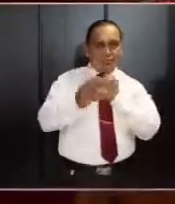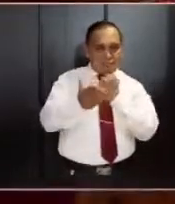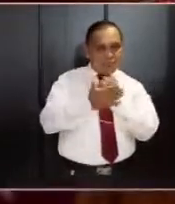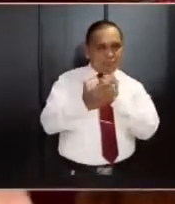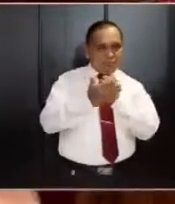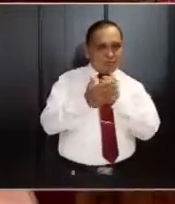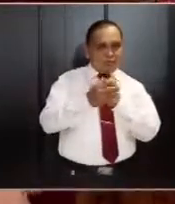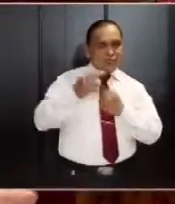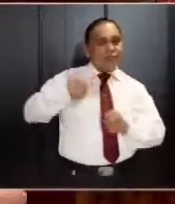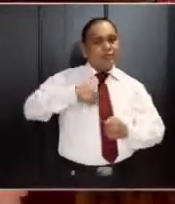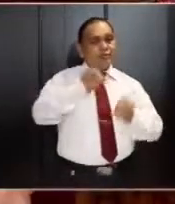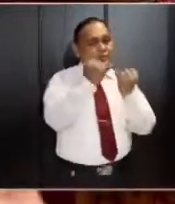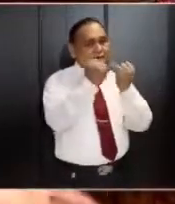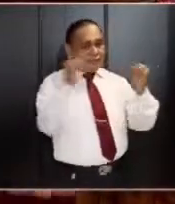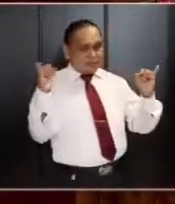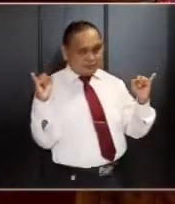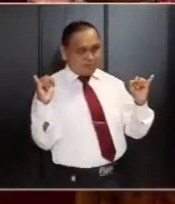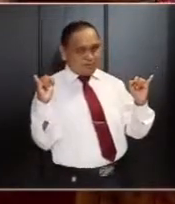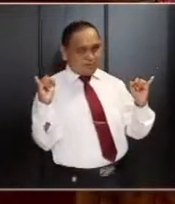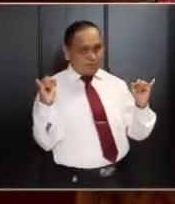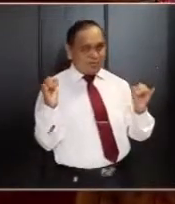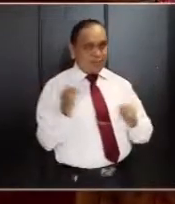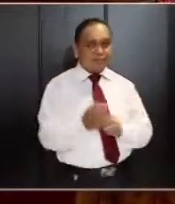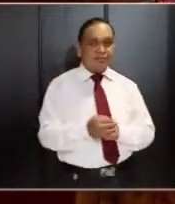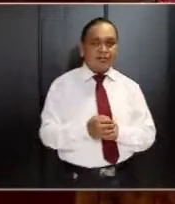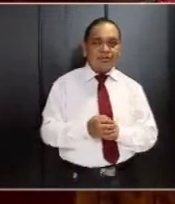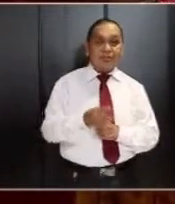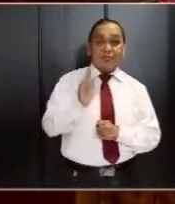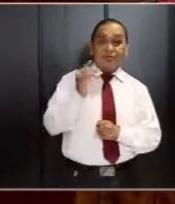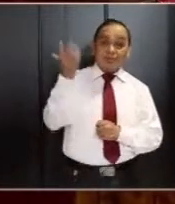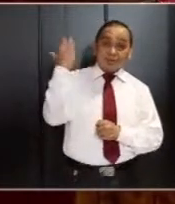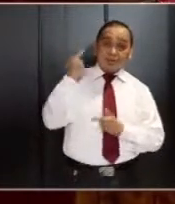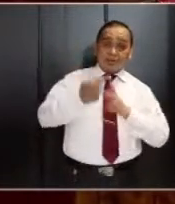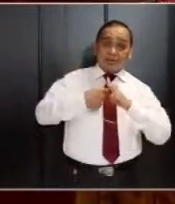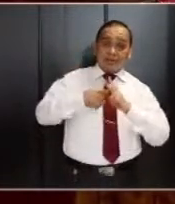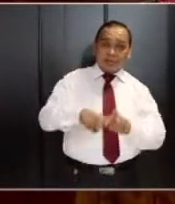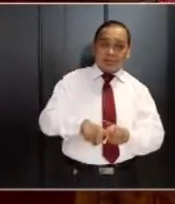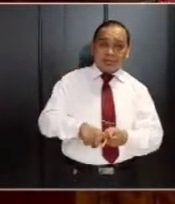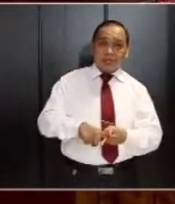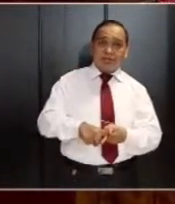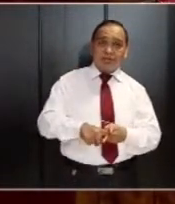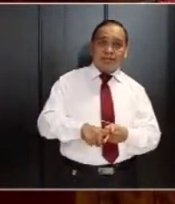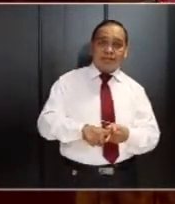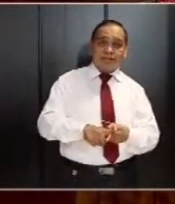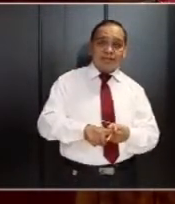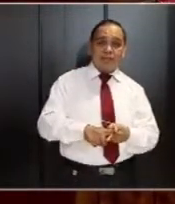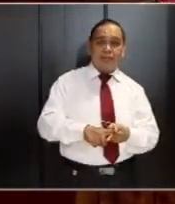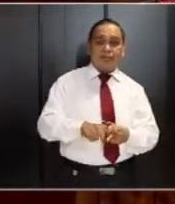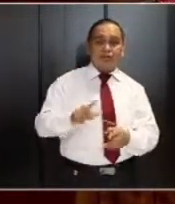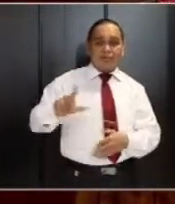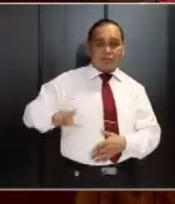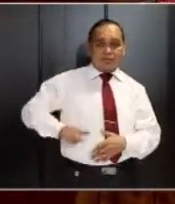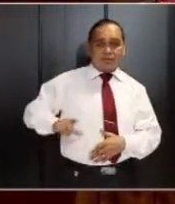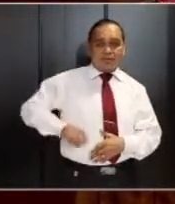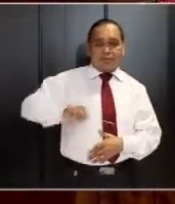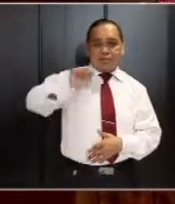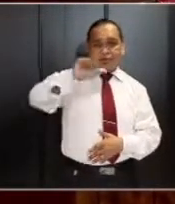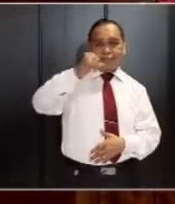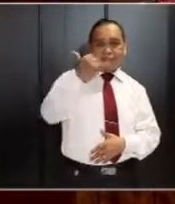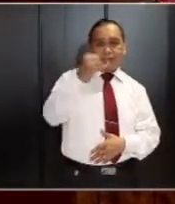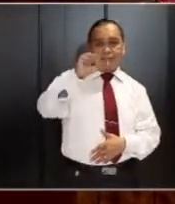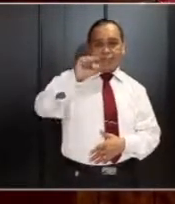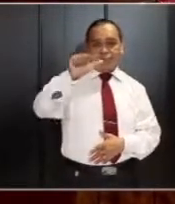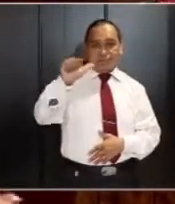vamos a inaugurarlo. Esto se inicia en el periodo del gobernador Ahíza, les dio las